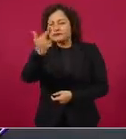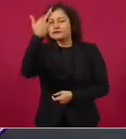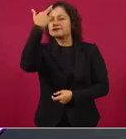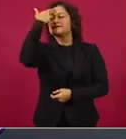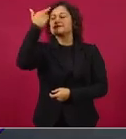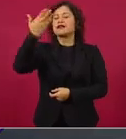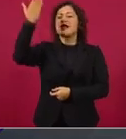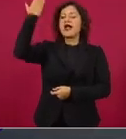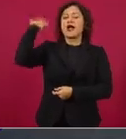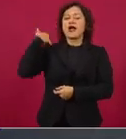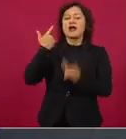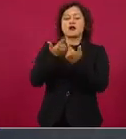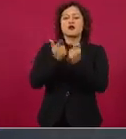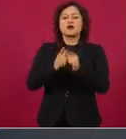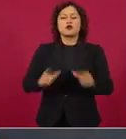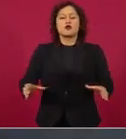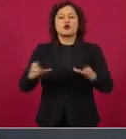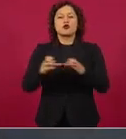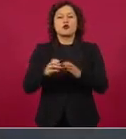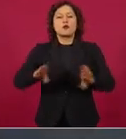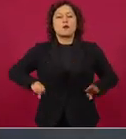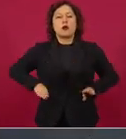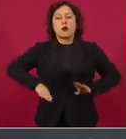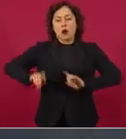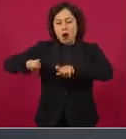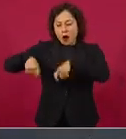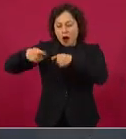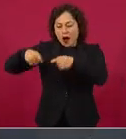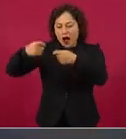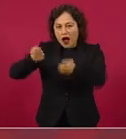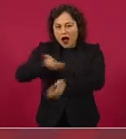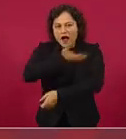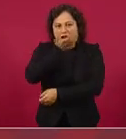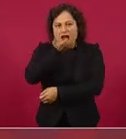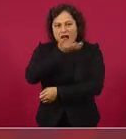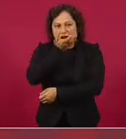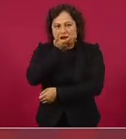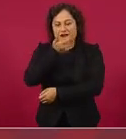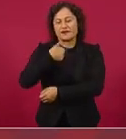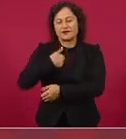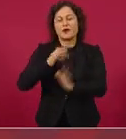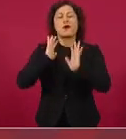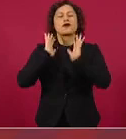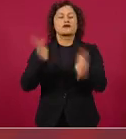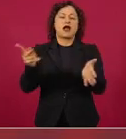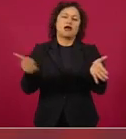veces, pero no voy a dejar de repetirlo.